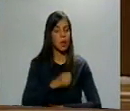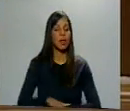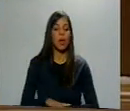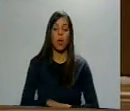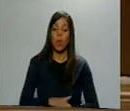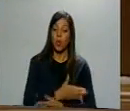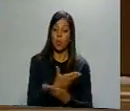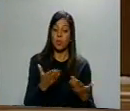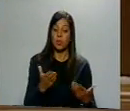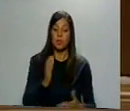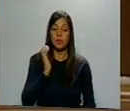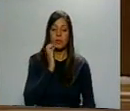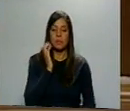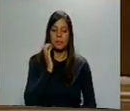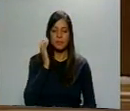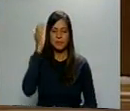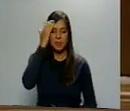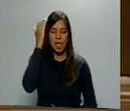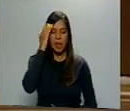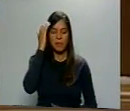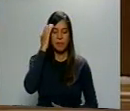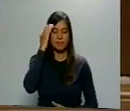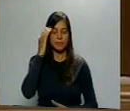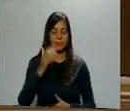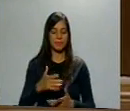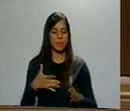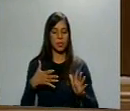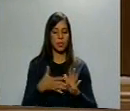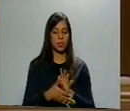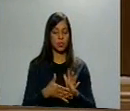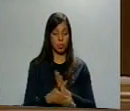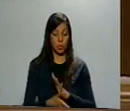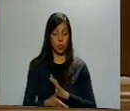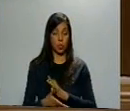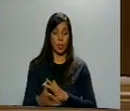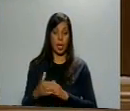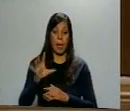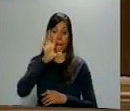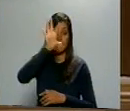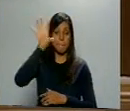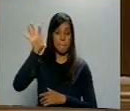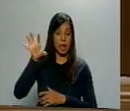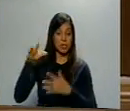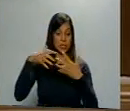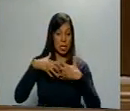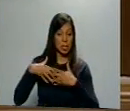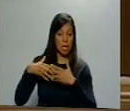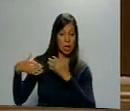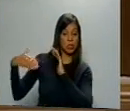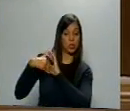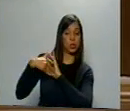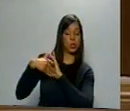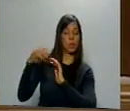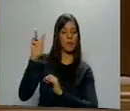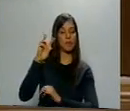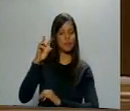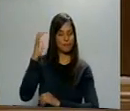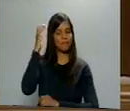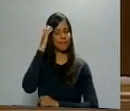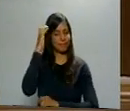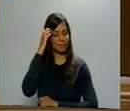sabemos lo que en el marco de las agresiones imperiales que hay contra Venezuela, el libreto